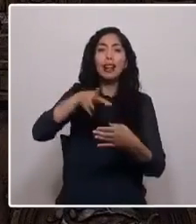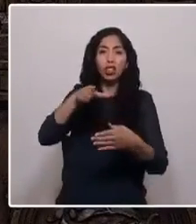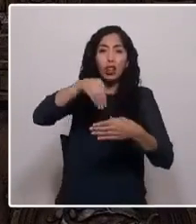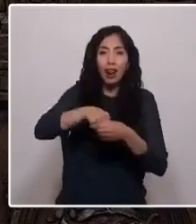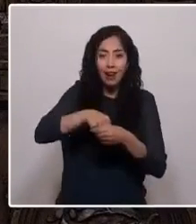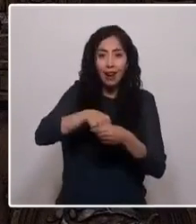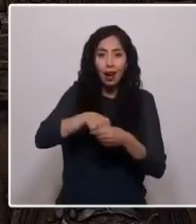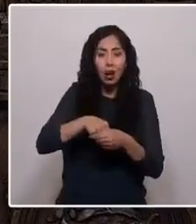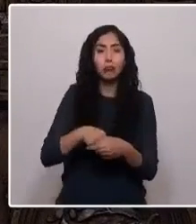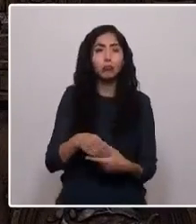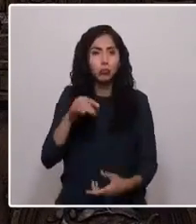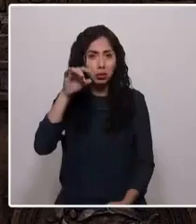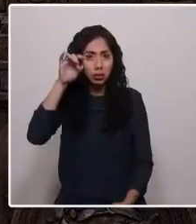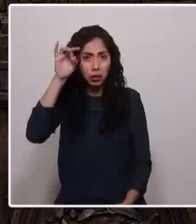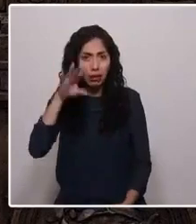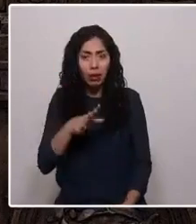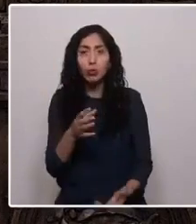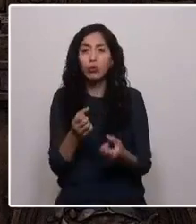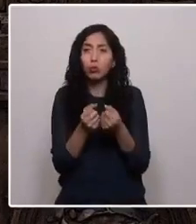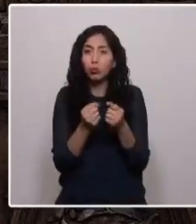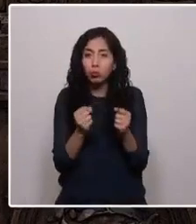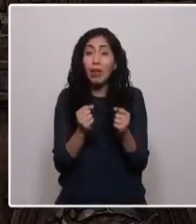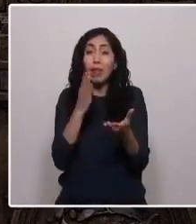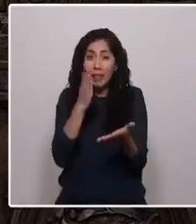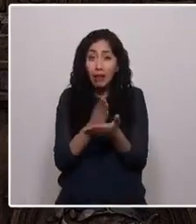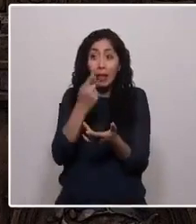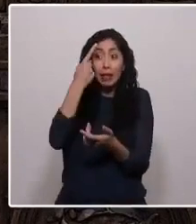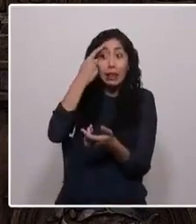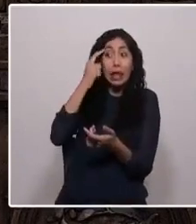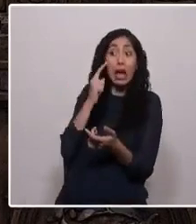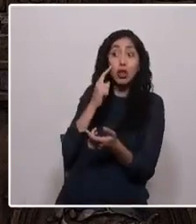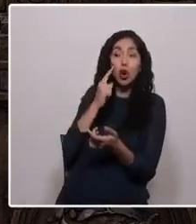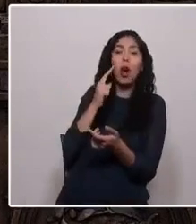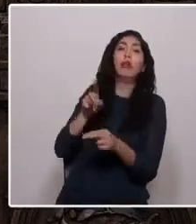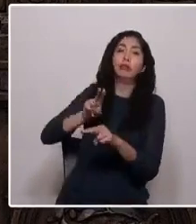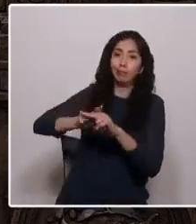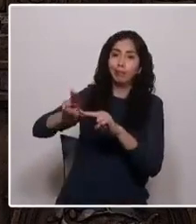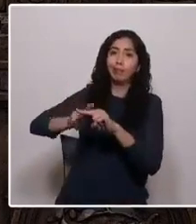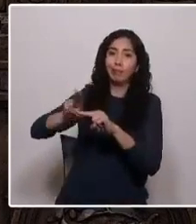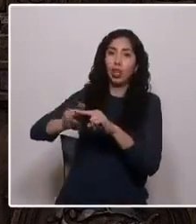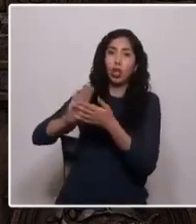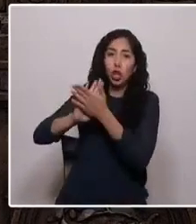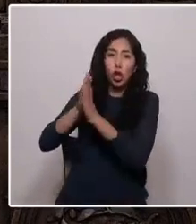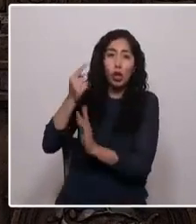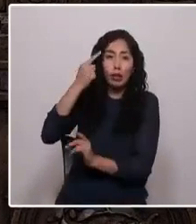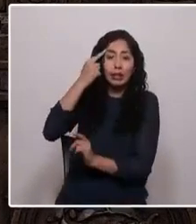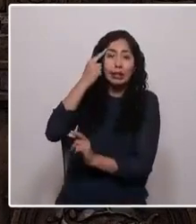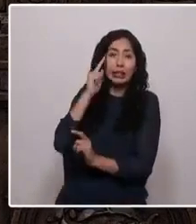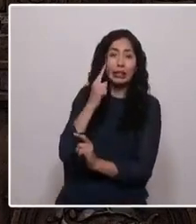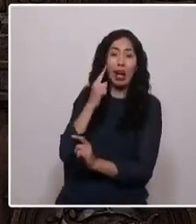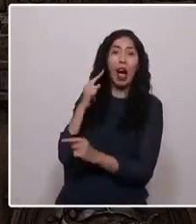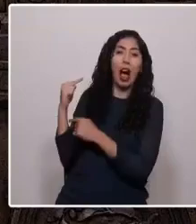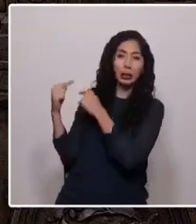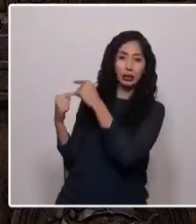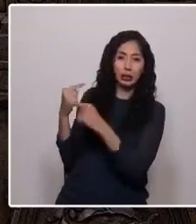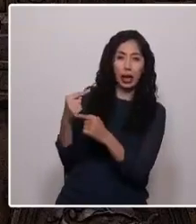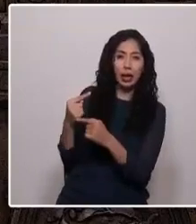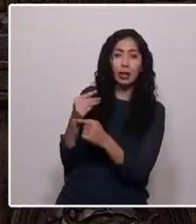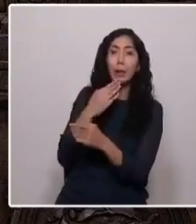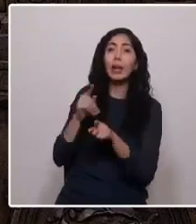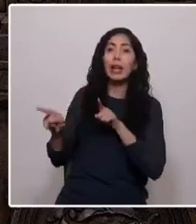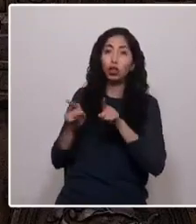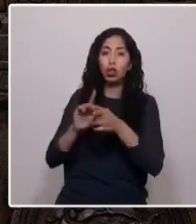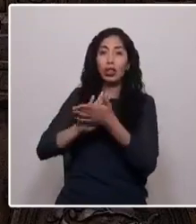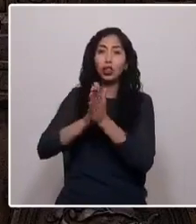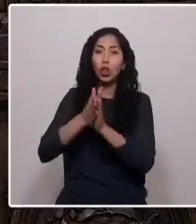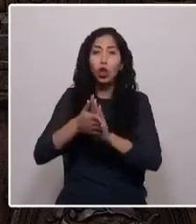declarativo sino que con recuperación y restitución de sus territorios ancestrales y la gestión de sus bienes comunes el wallmapu no